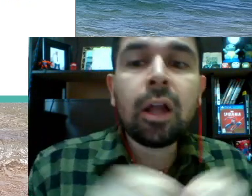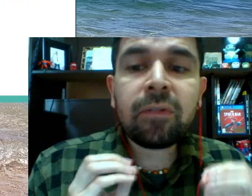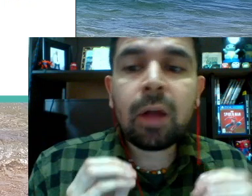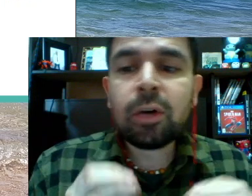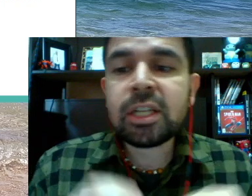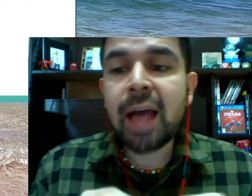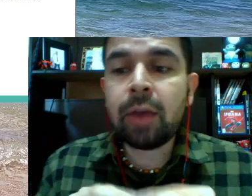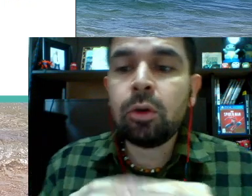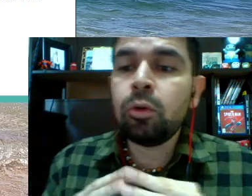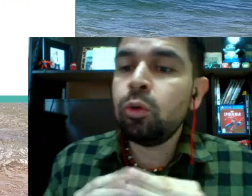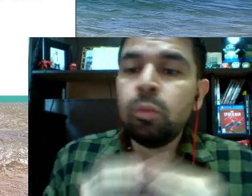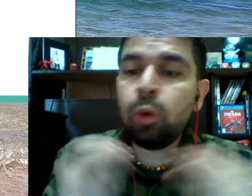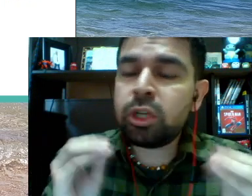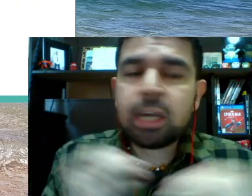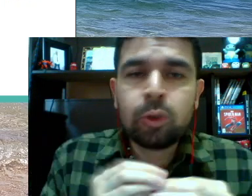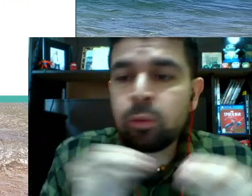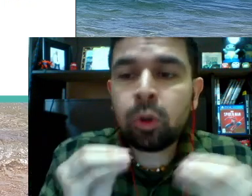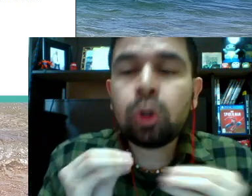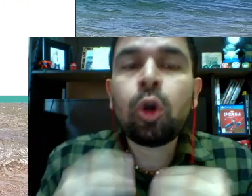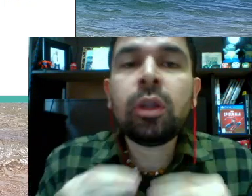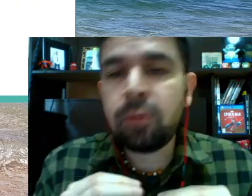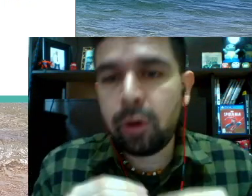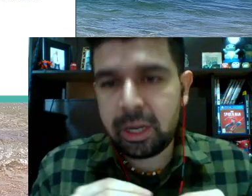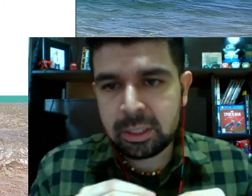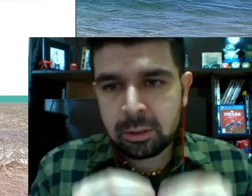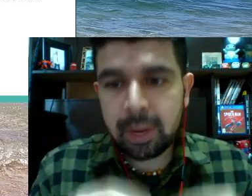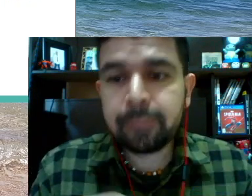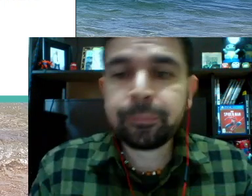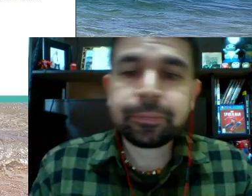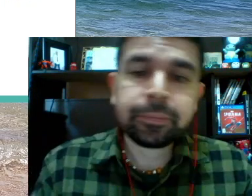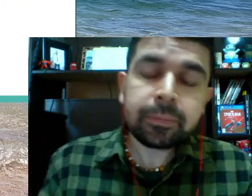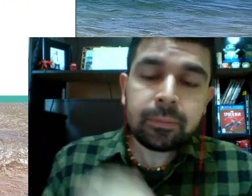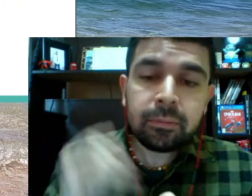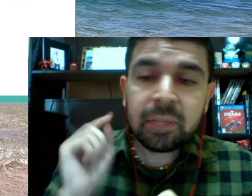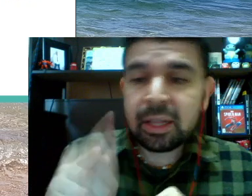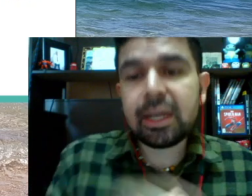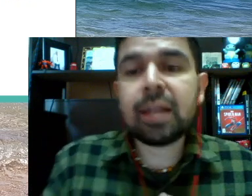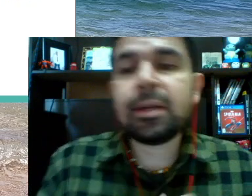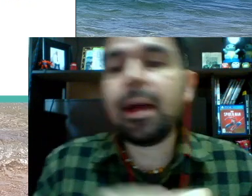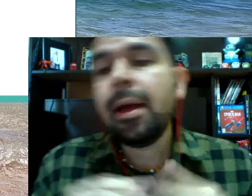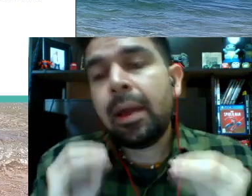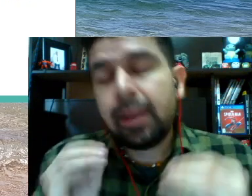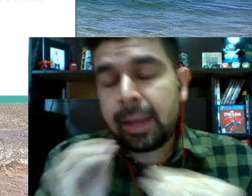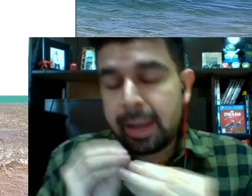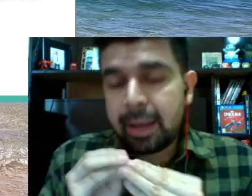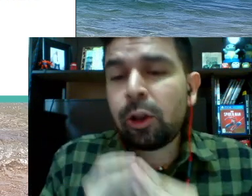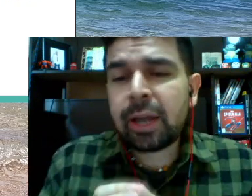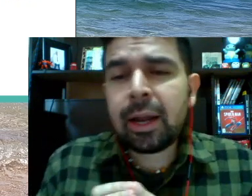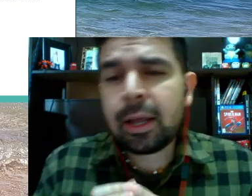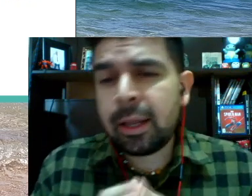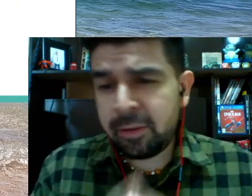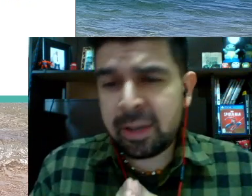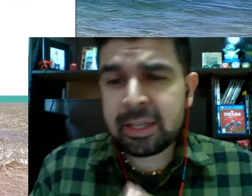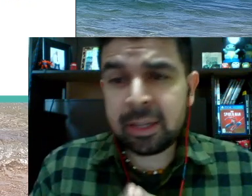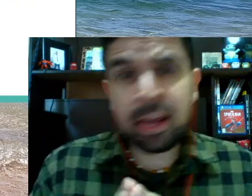grabadora flowers hay muchas o hay un montón de flores que y que decía que quería que notará la